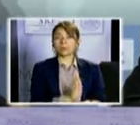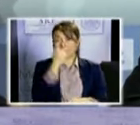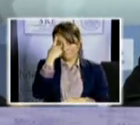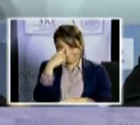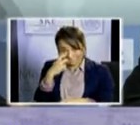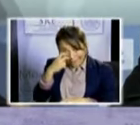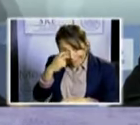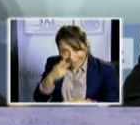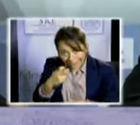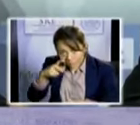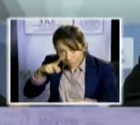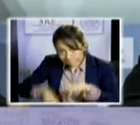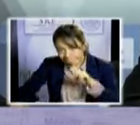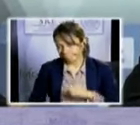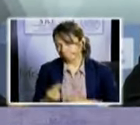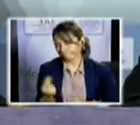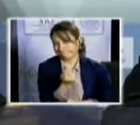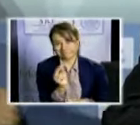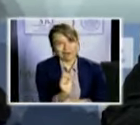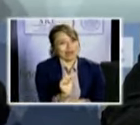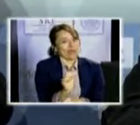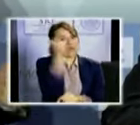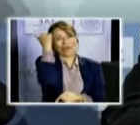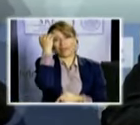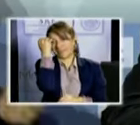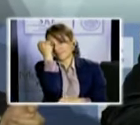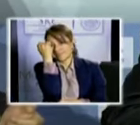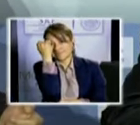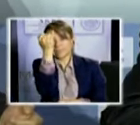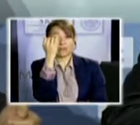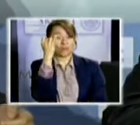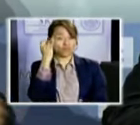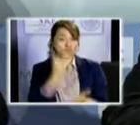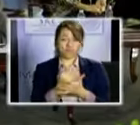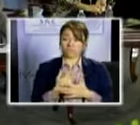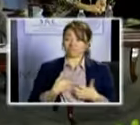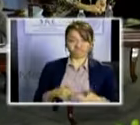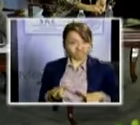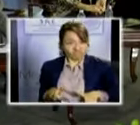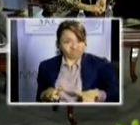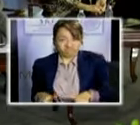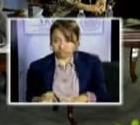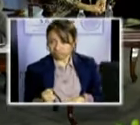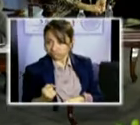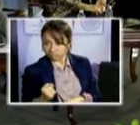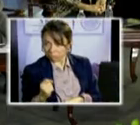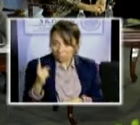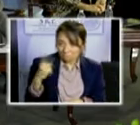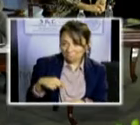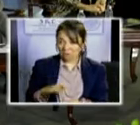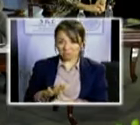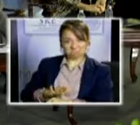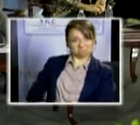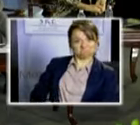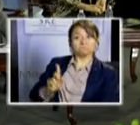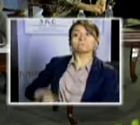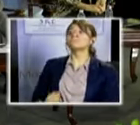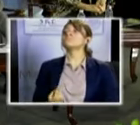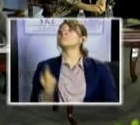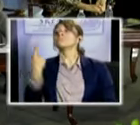necesitan estrategias mucho más sofisticadas que el mero uso de la fuerza, que la simple represión de las actividades no